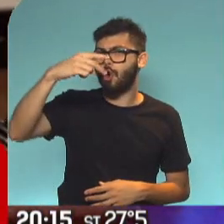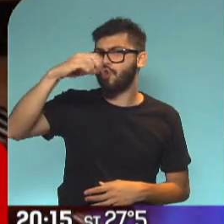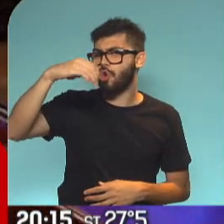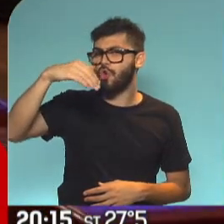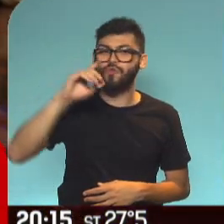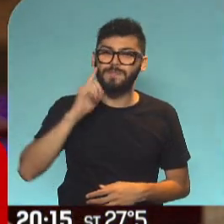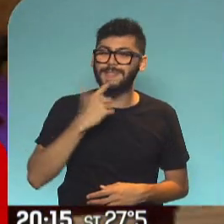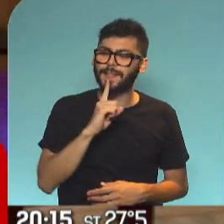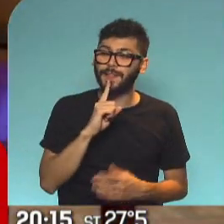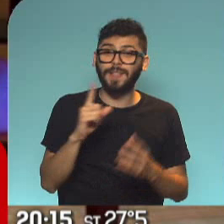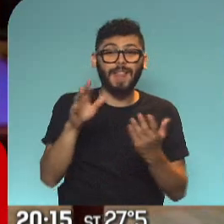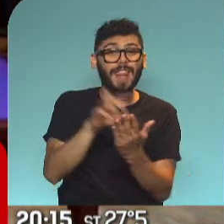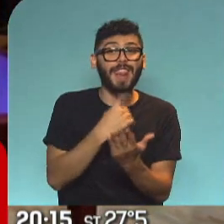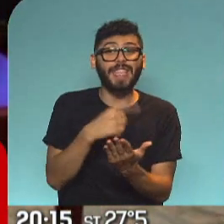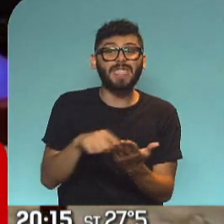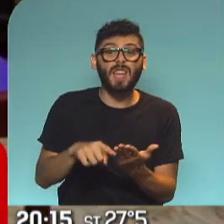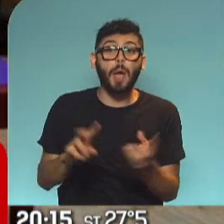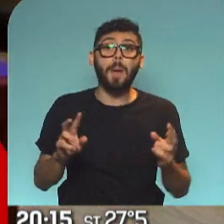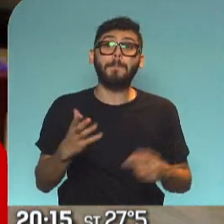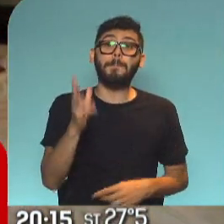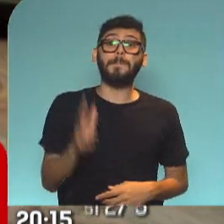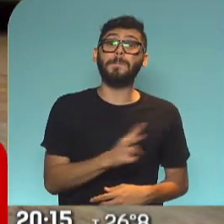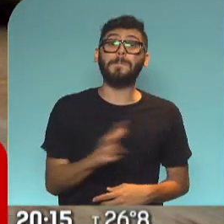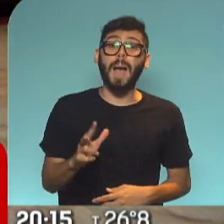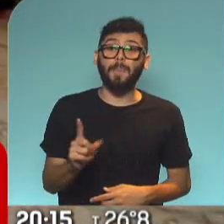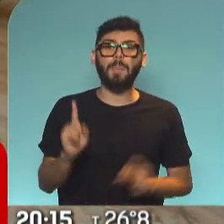titula Papa peronista